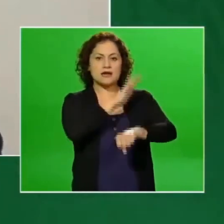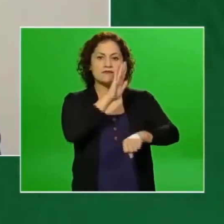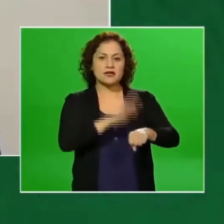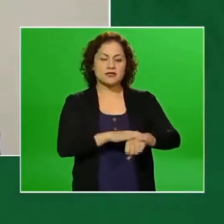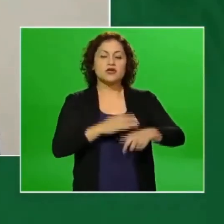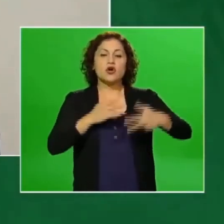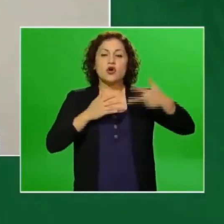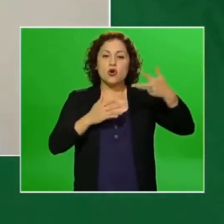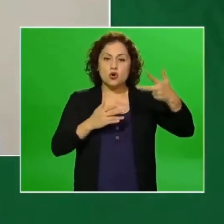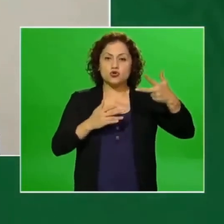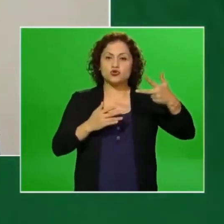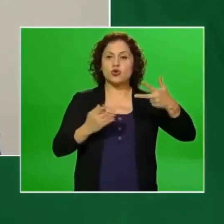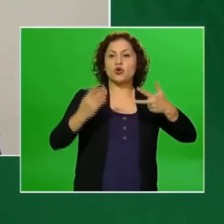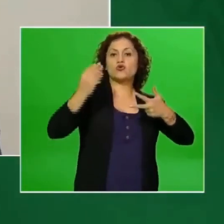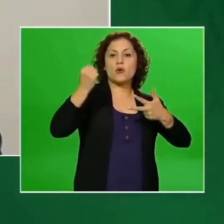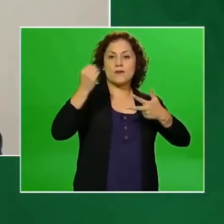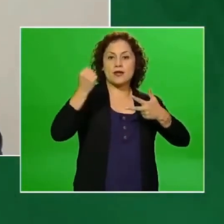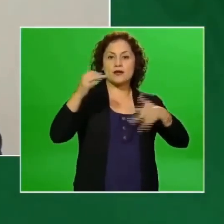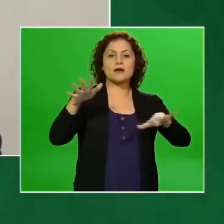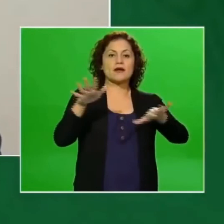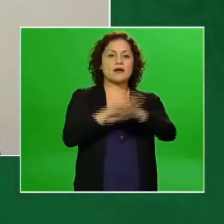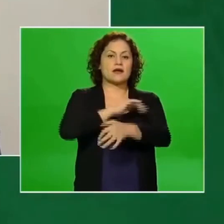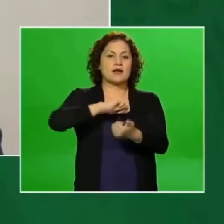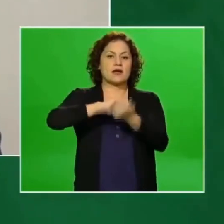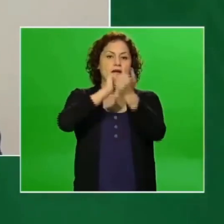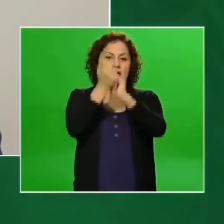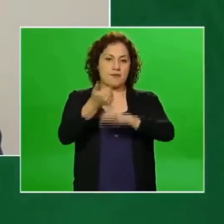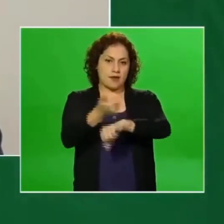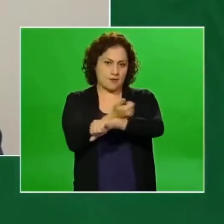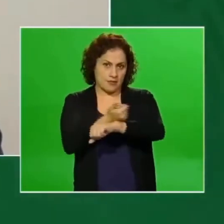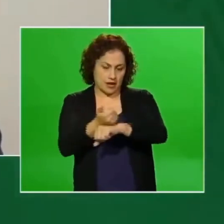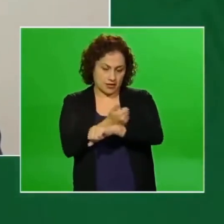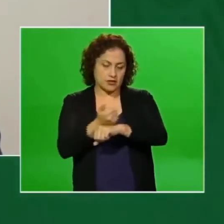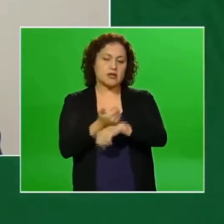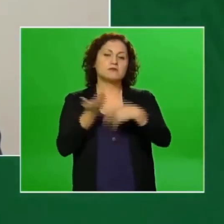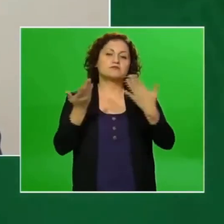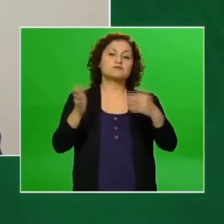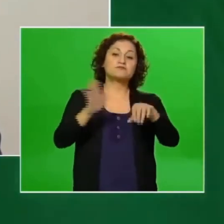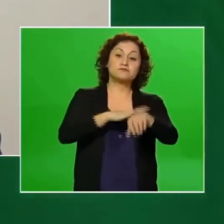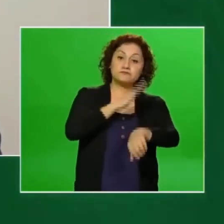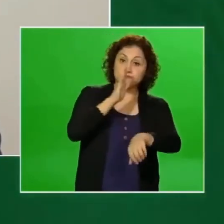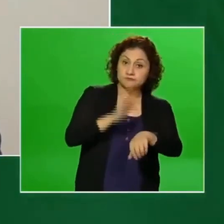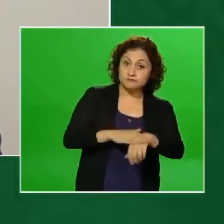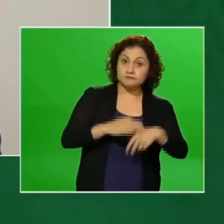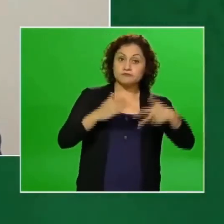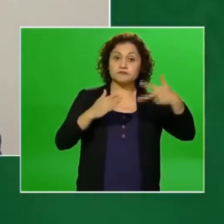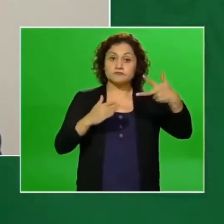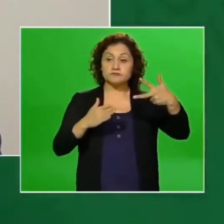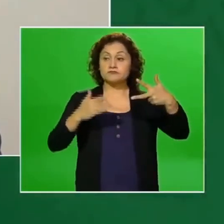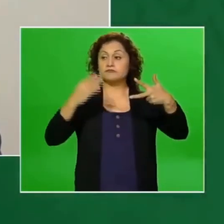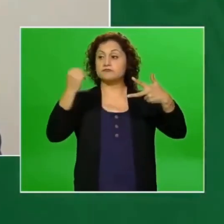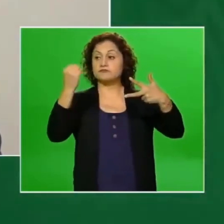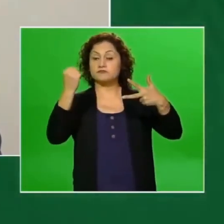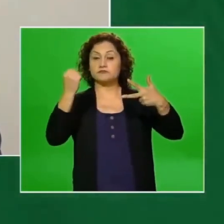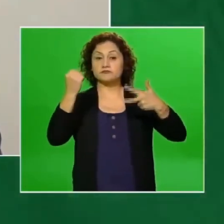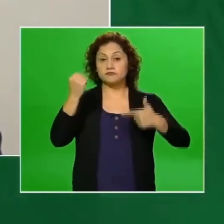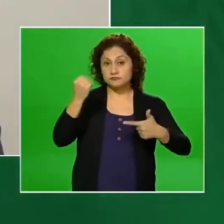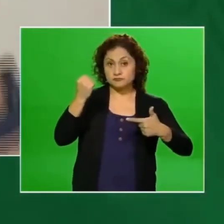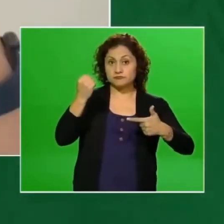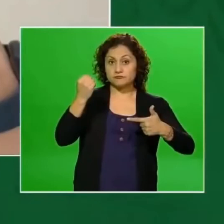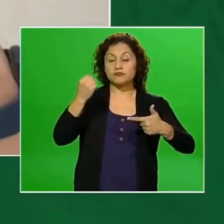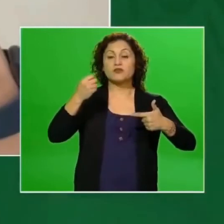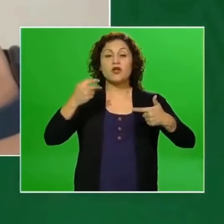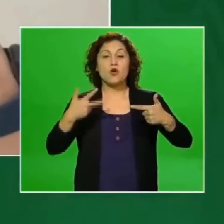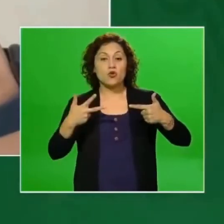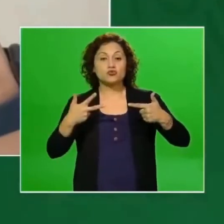puntos, entonces pasa al amarillo. Si en la siguiente semana o las siguientes 2 semanas vuelve nuevamente a 8 o 7, baja nuevamente al verde.